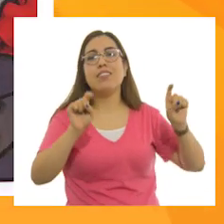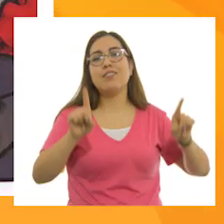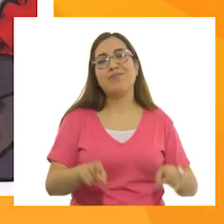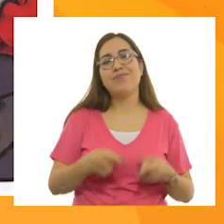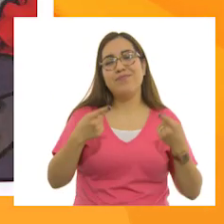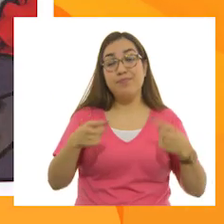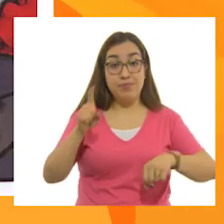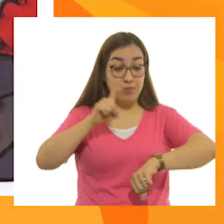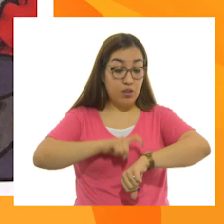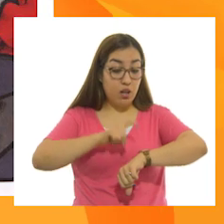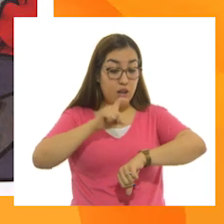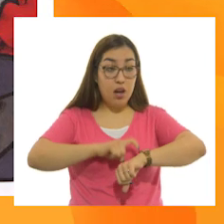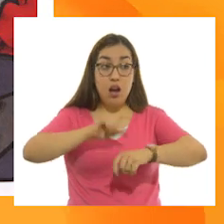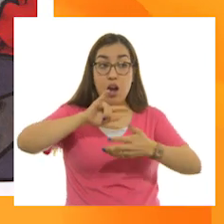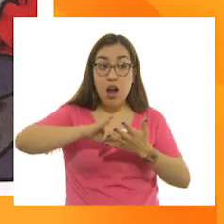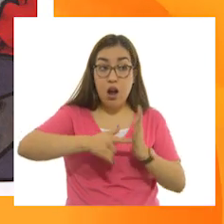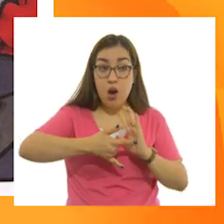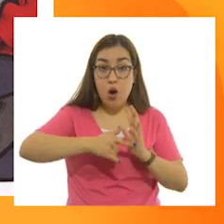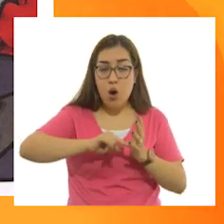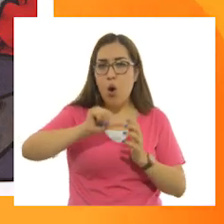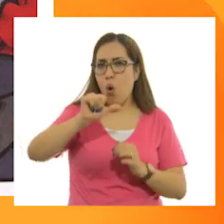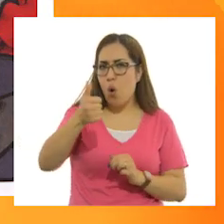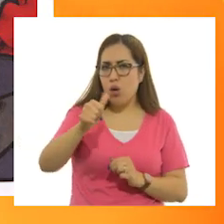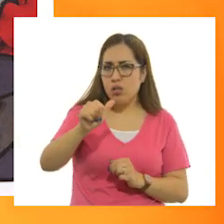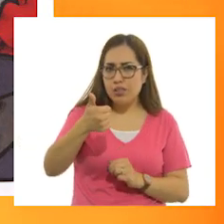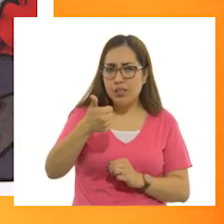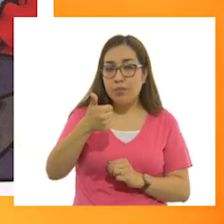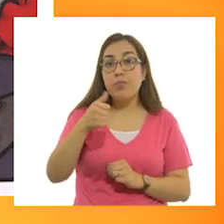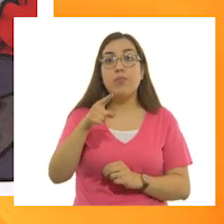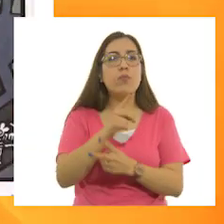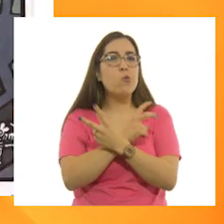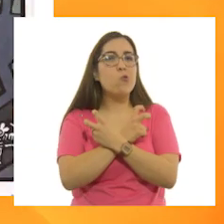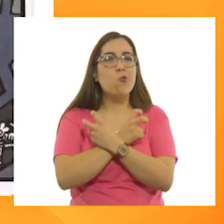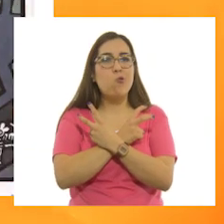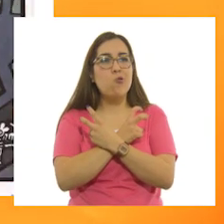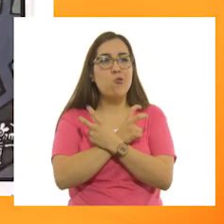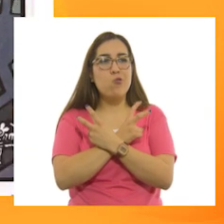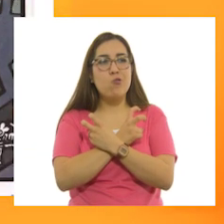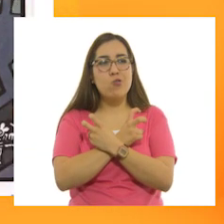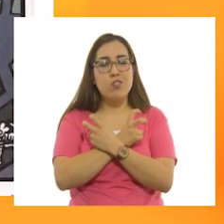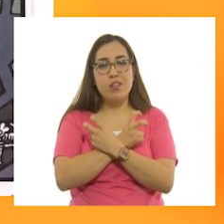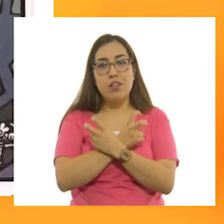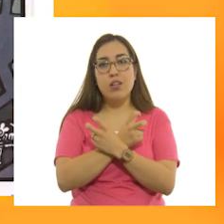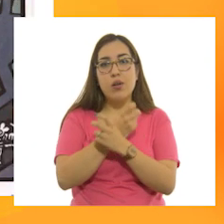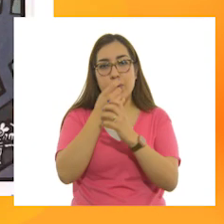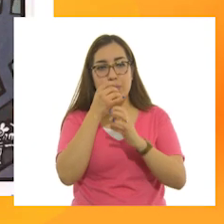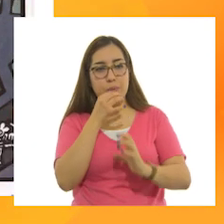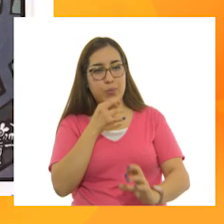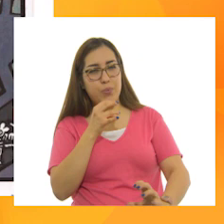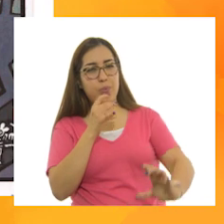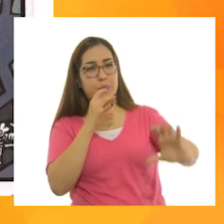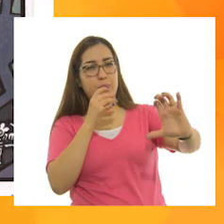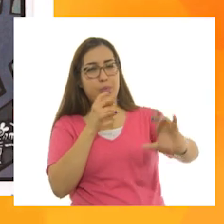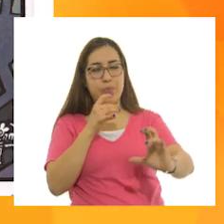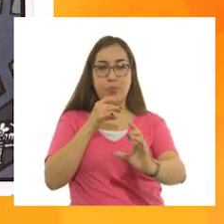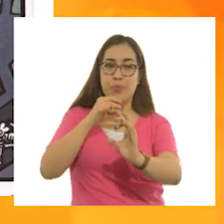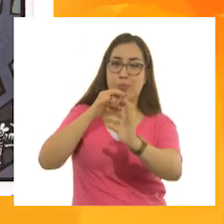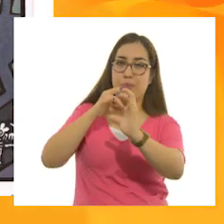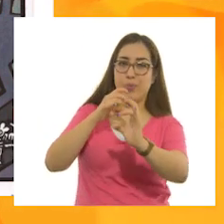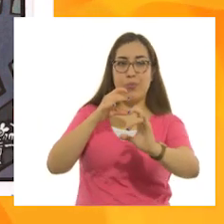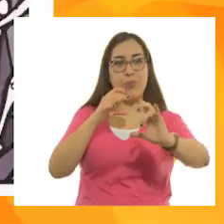cuando el reloj marca las 11 los esqueletos tocan los bronces tumba la cachimba la